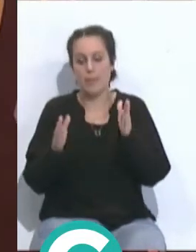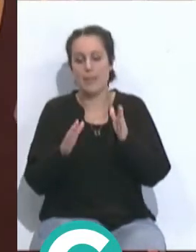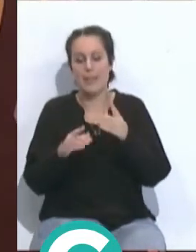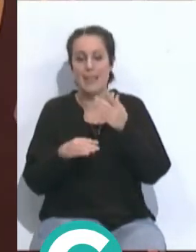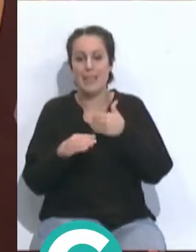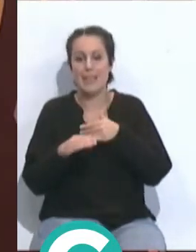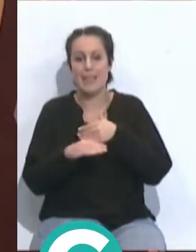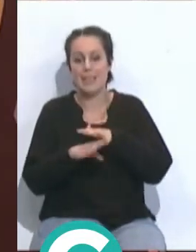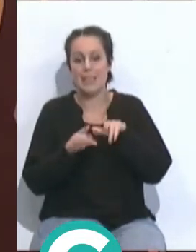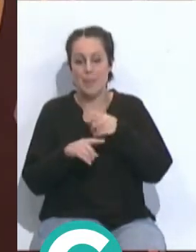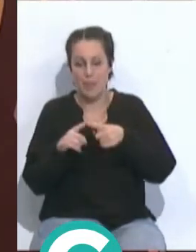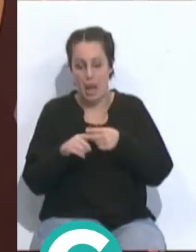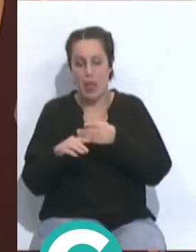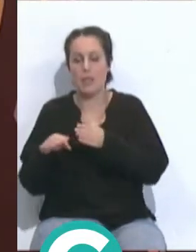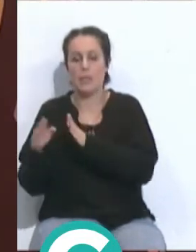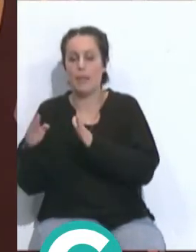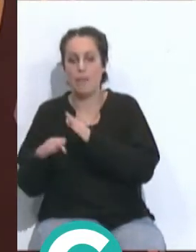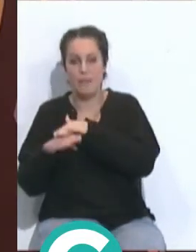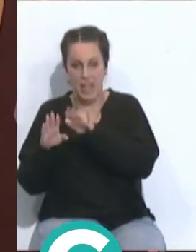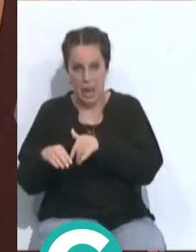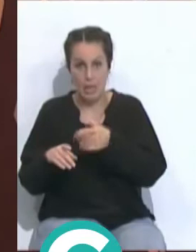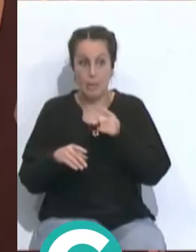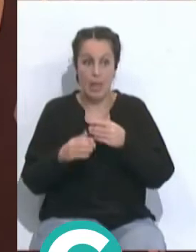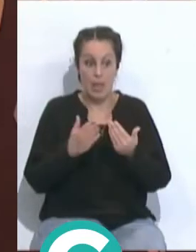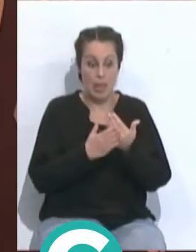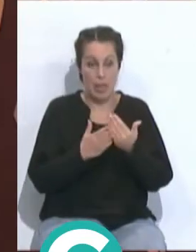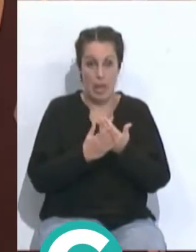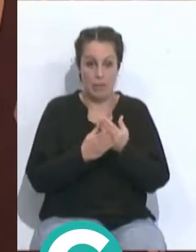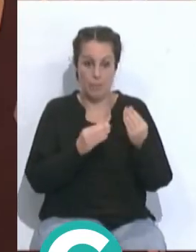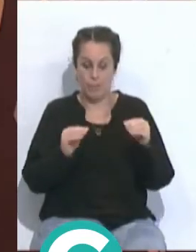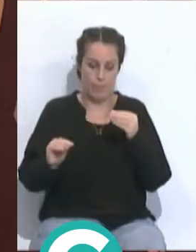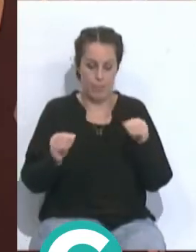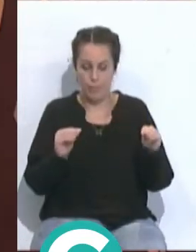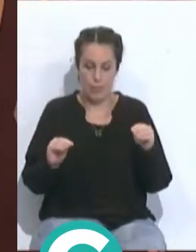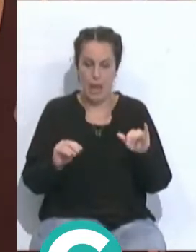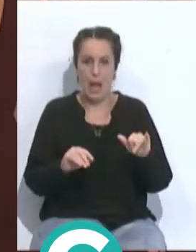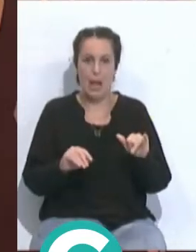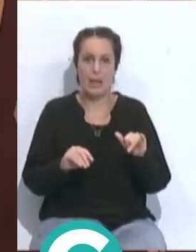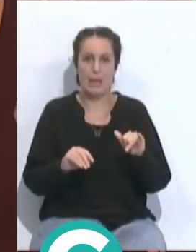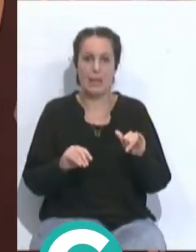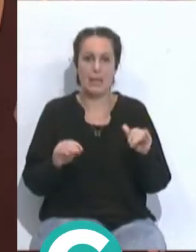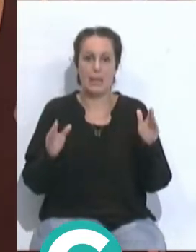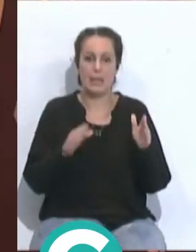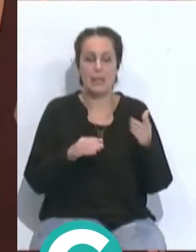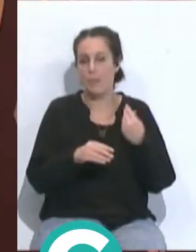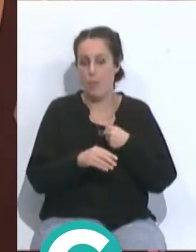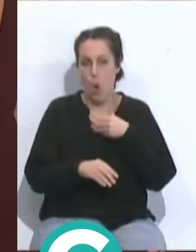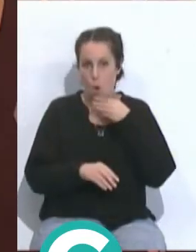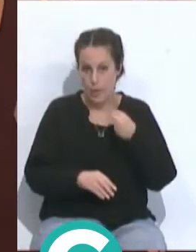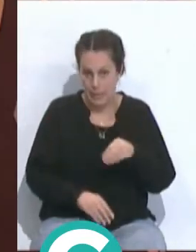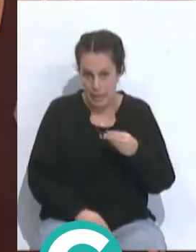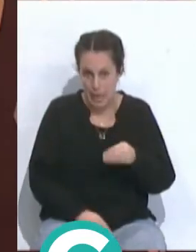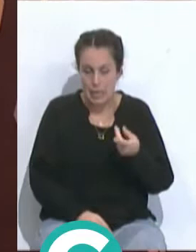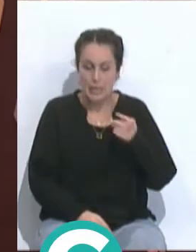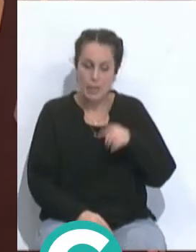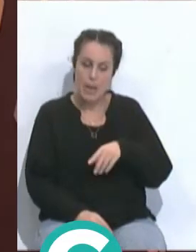semifinales y final. Y también encajar los días en los que se producirán las semifinales de infantiles juveniles y la final